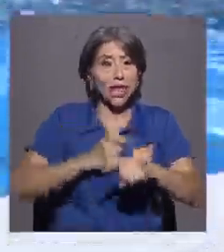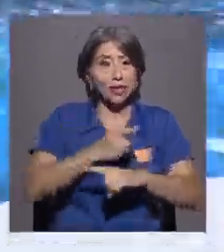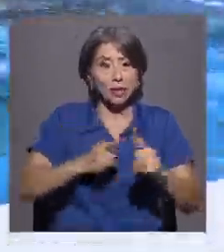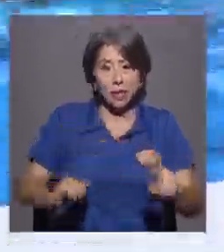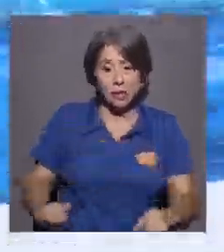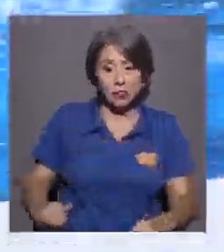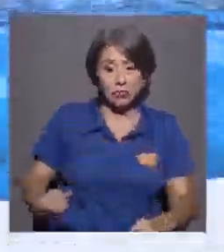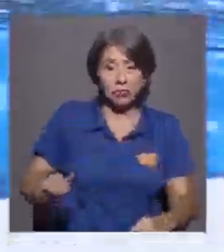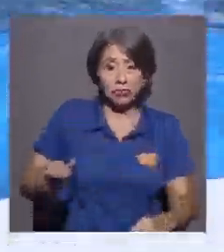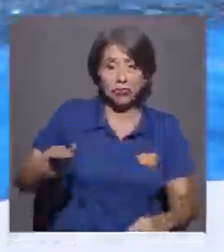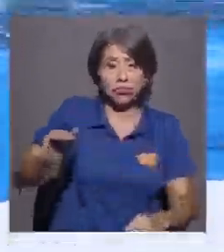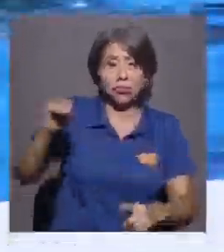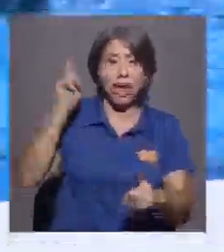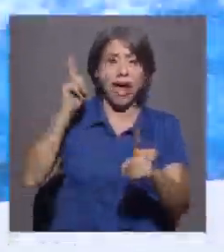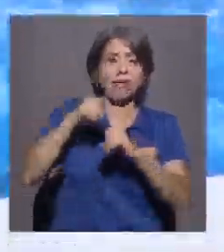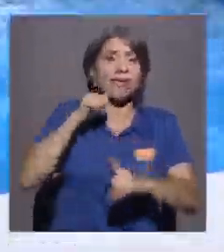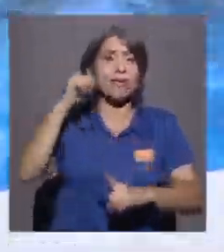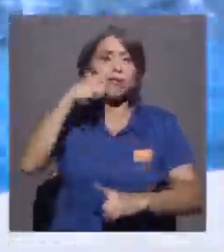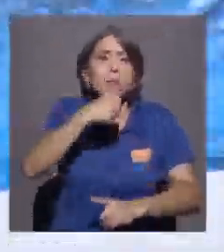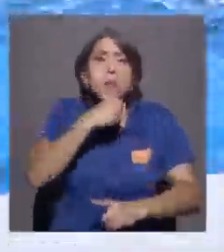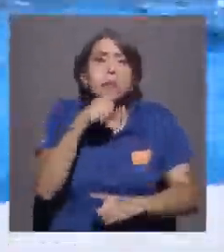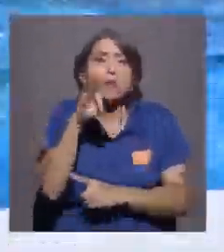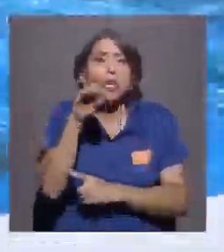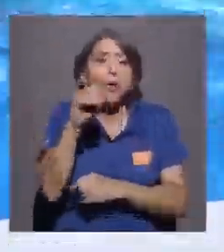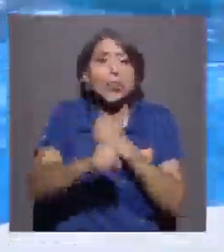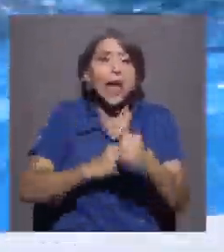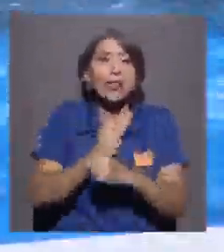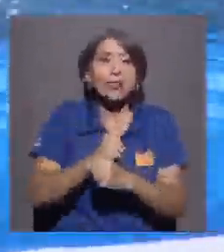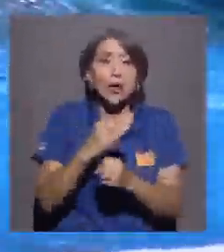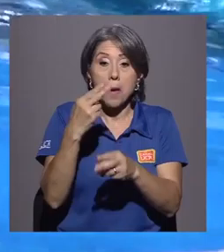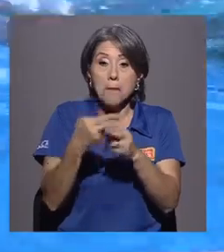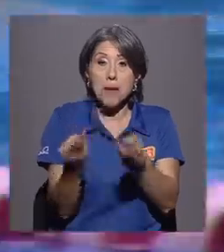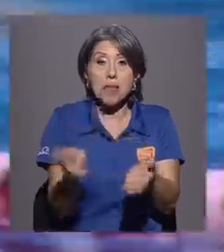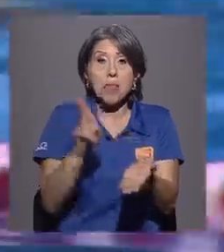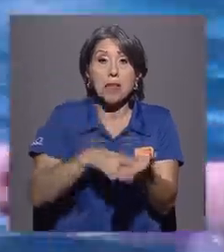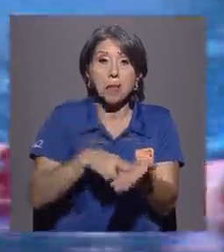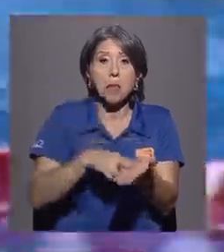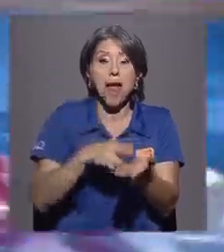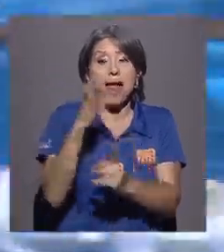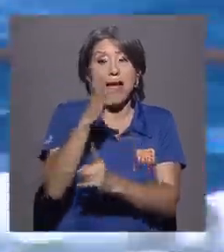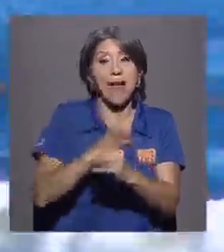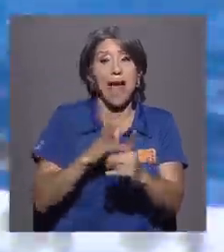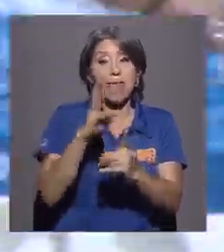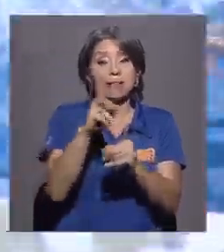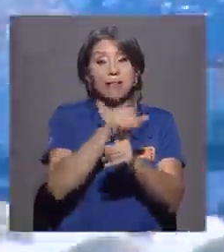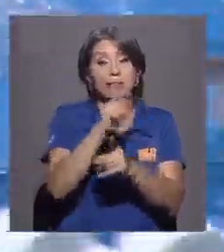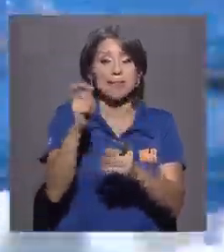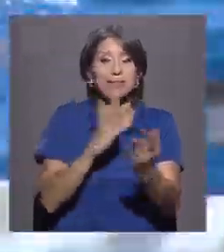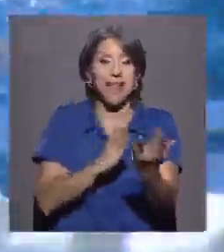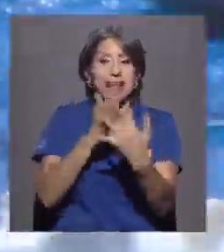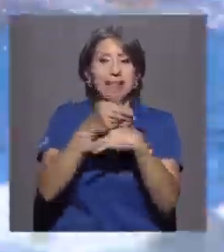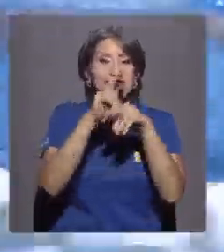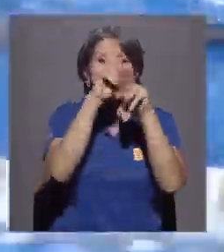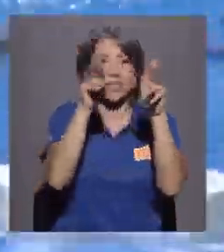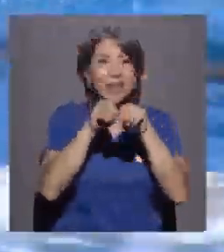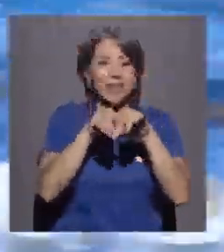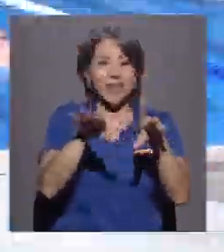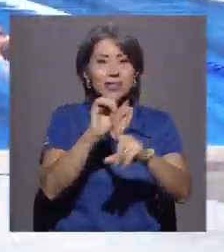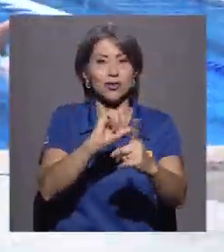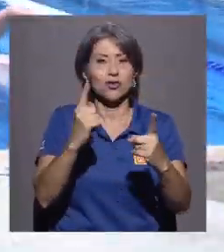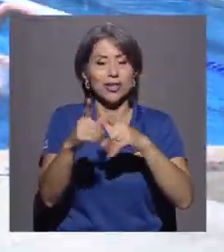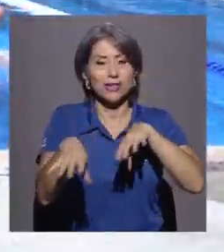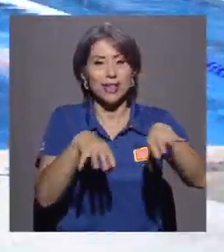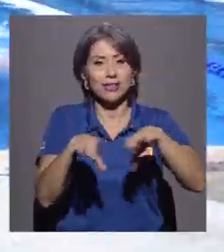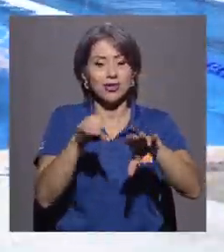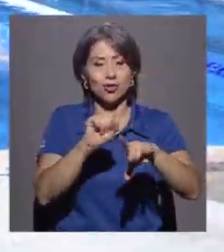hasta adultos mayores de 90 años. Y su matrícula se lleva a cabo cada semestre por medio de las redes sociales de acción social de la